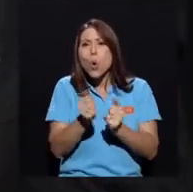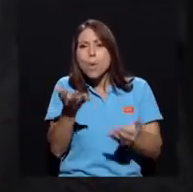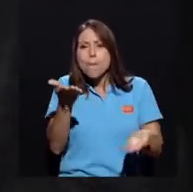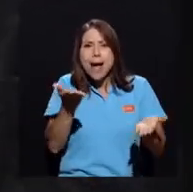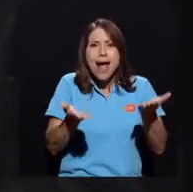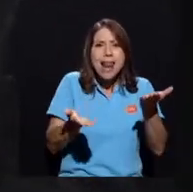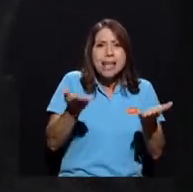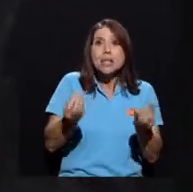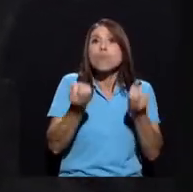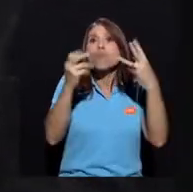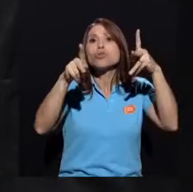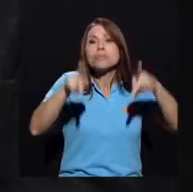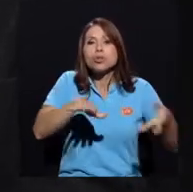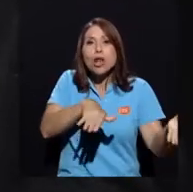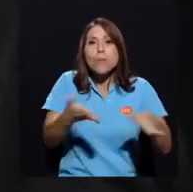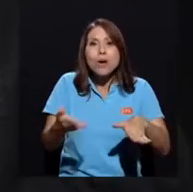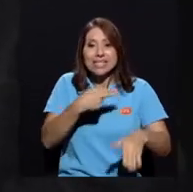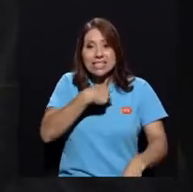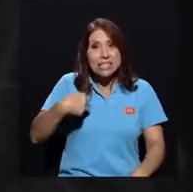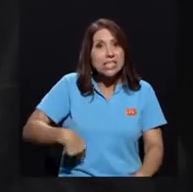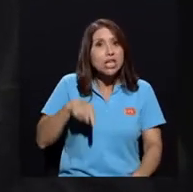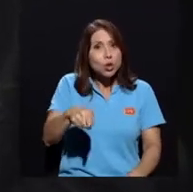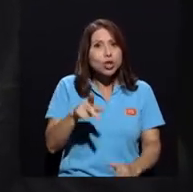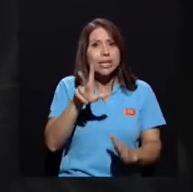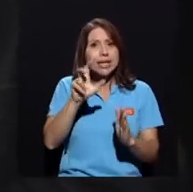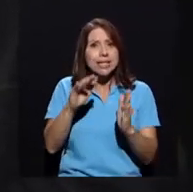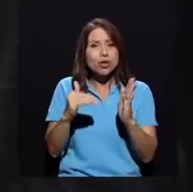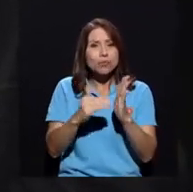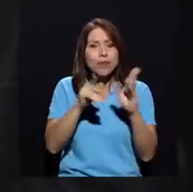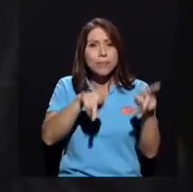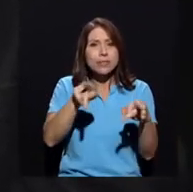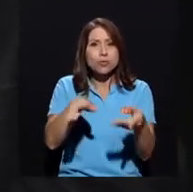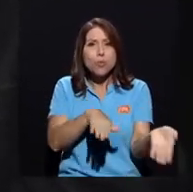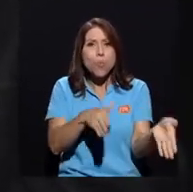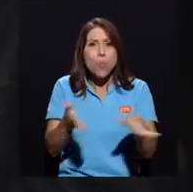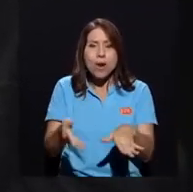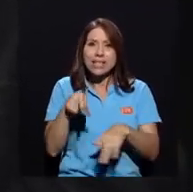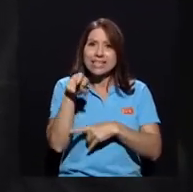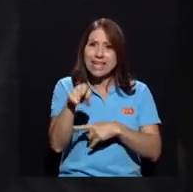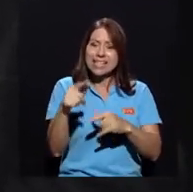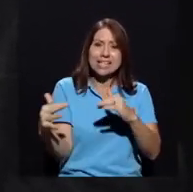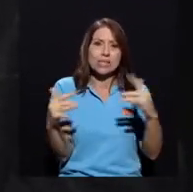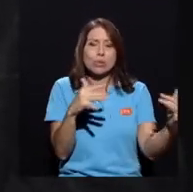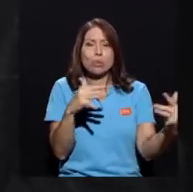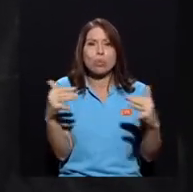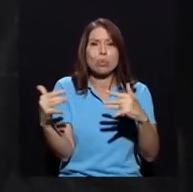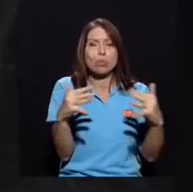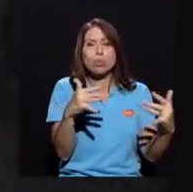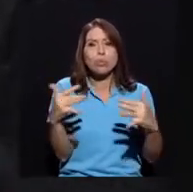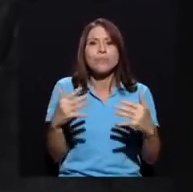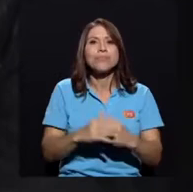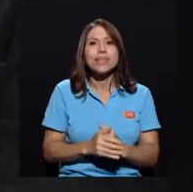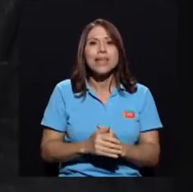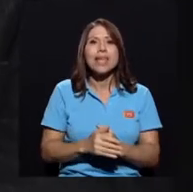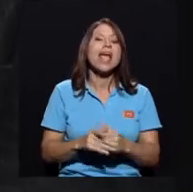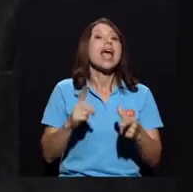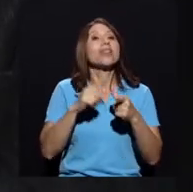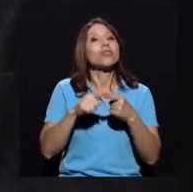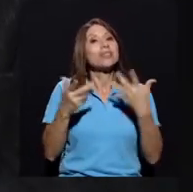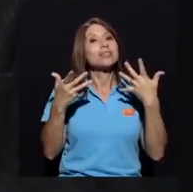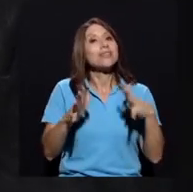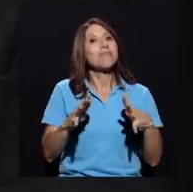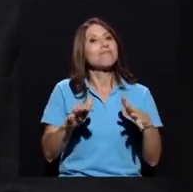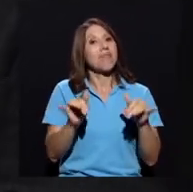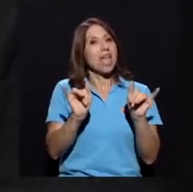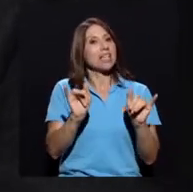En el caso de los chinos pusieron 300.000 muertos en esta gigantesca batalla, y estabilizan el frente